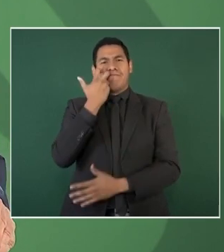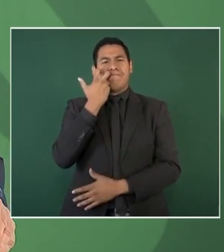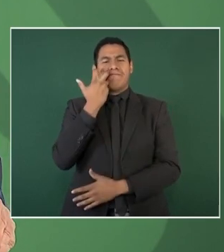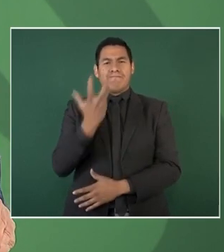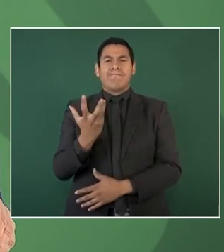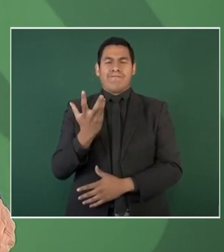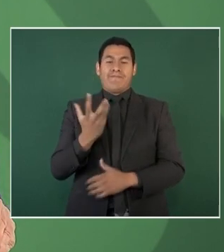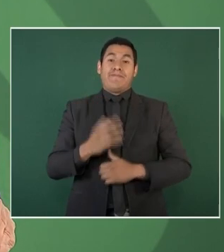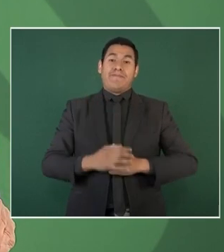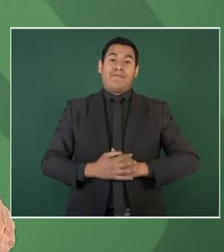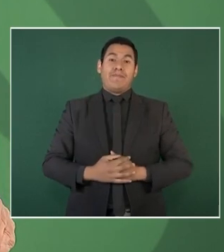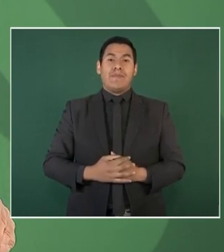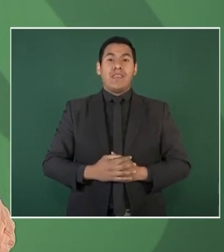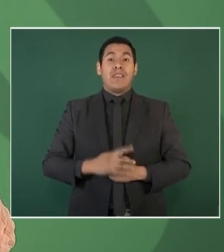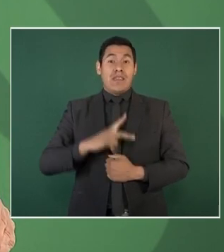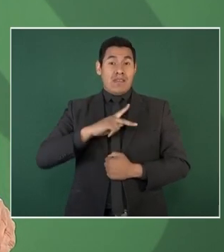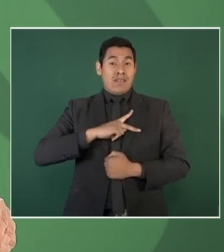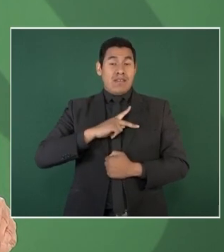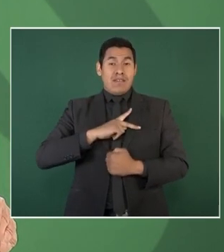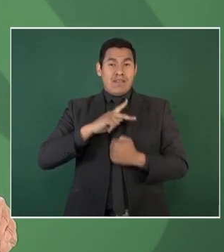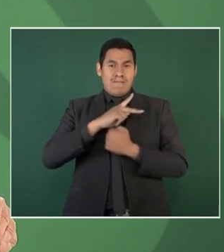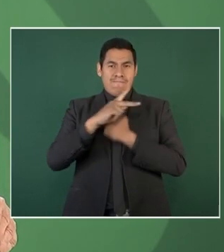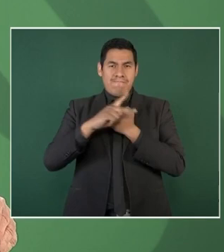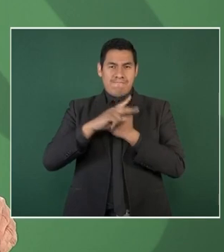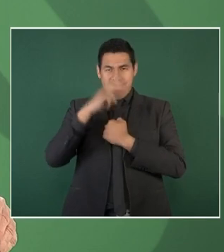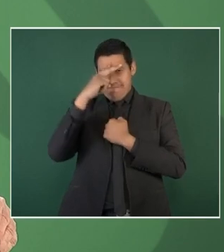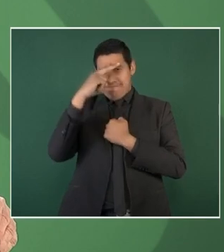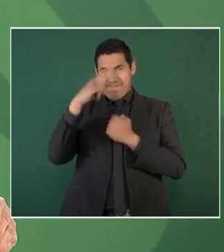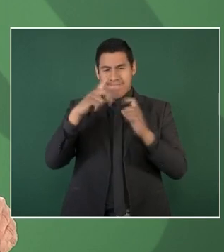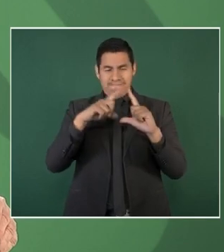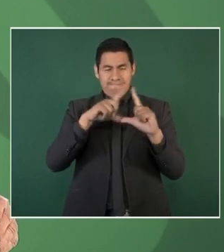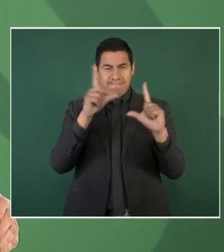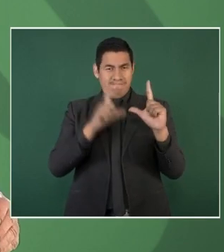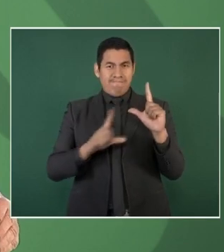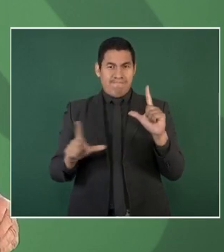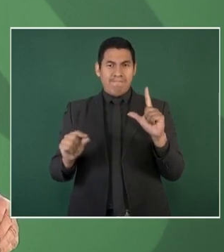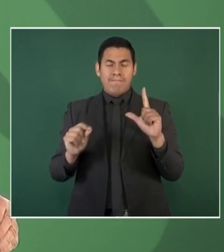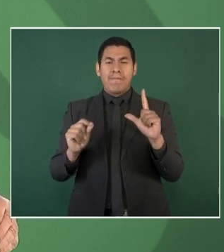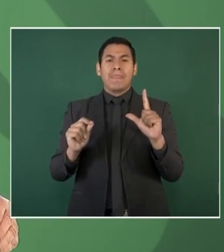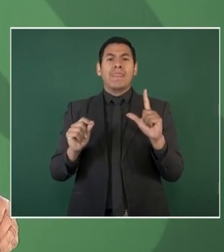nuestro país, porque así